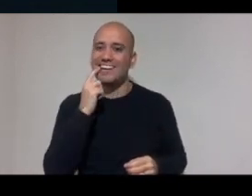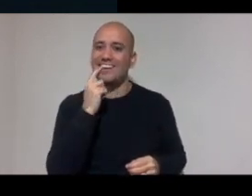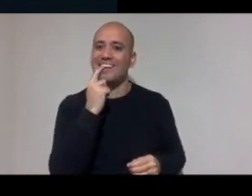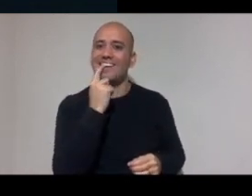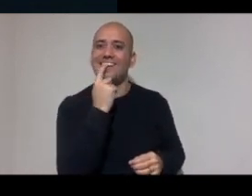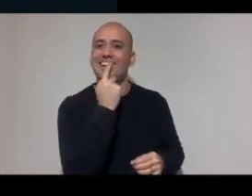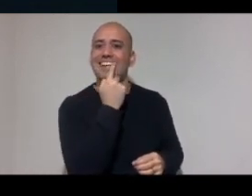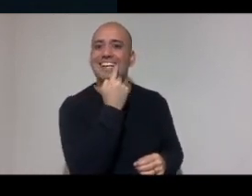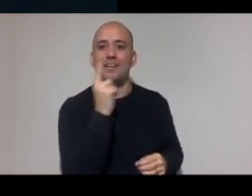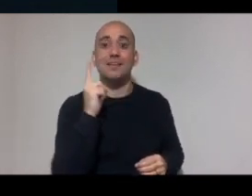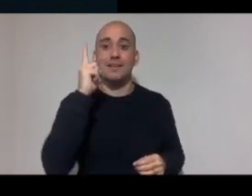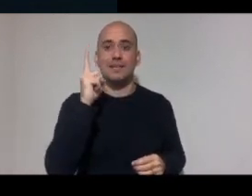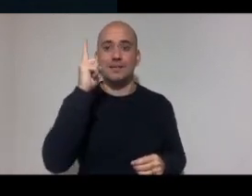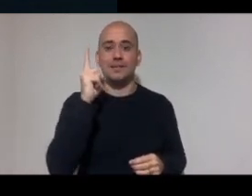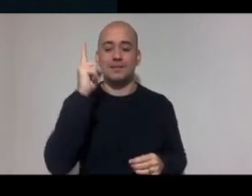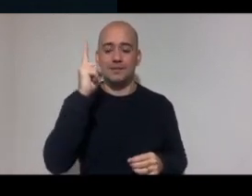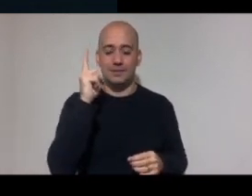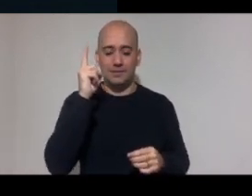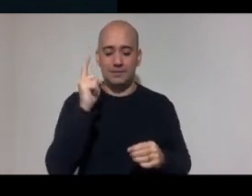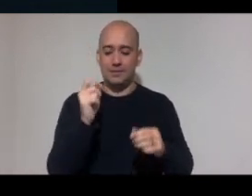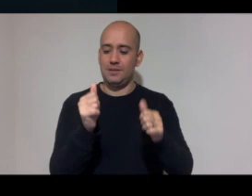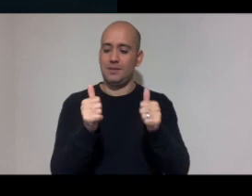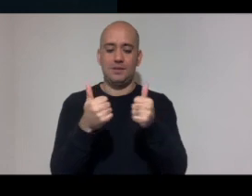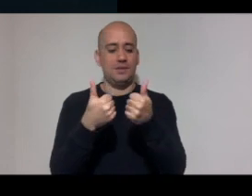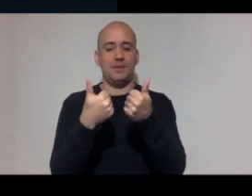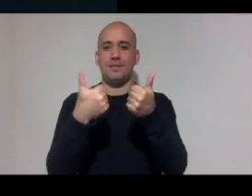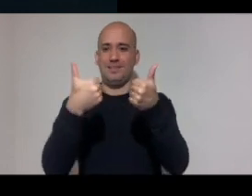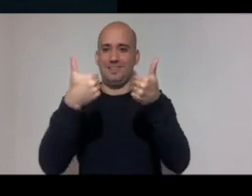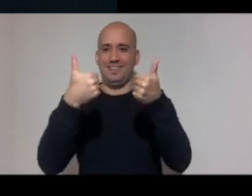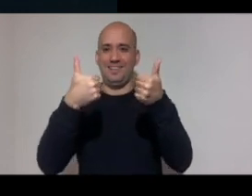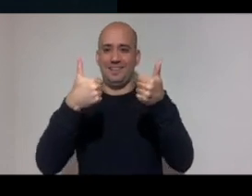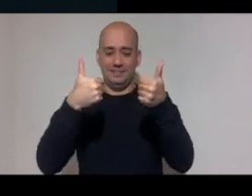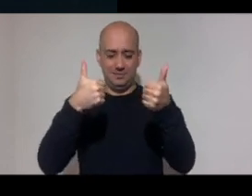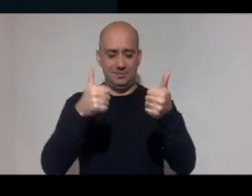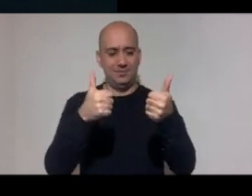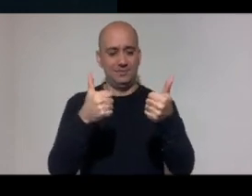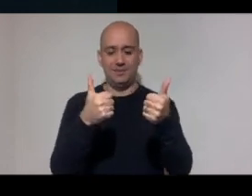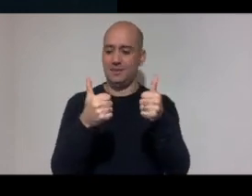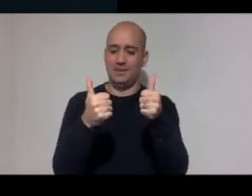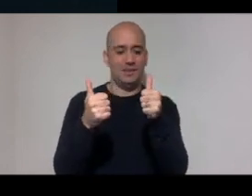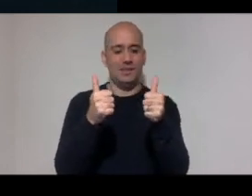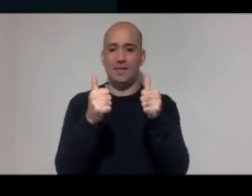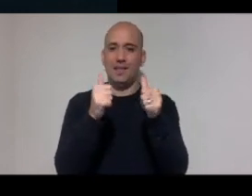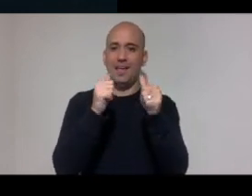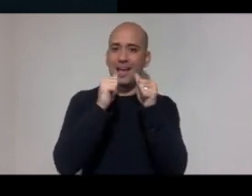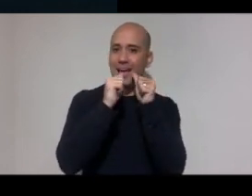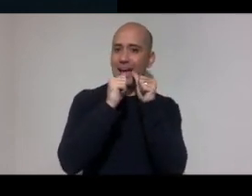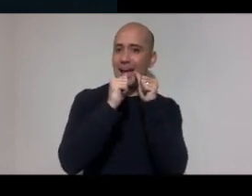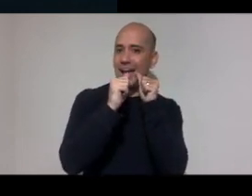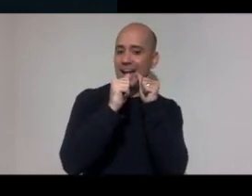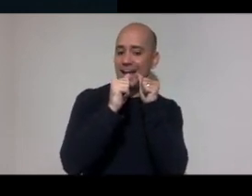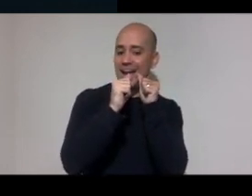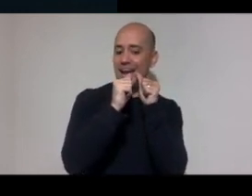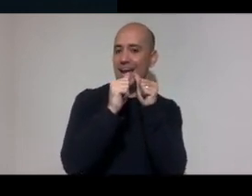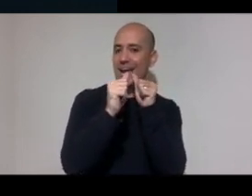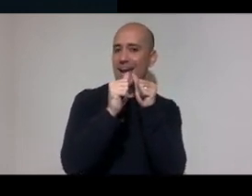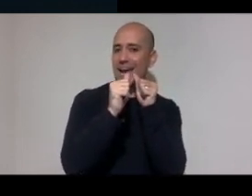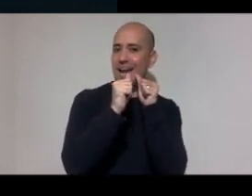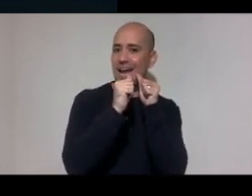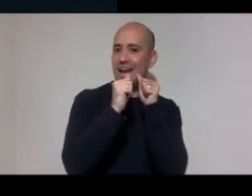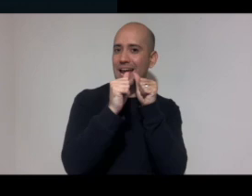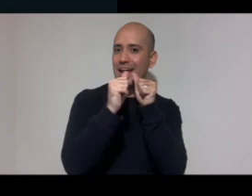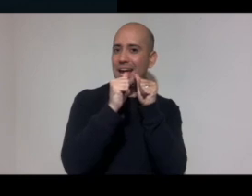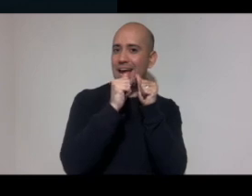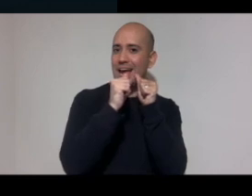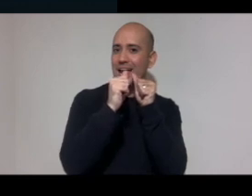En la arcada de arriba se recomienda ayudarse con los dedos pulgares para hacer pasar la seda por el espacio entre los dientes. Para esto es